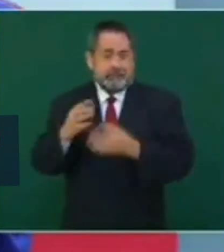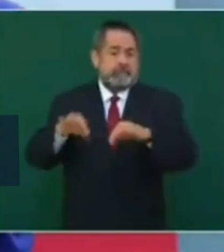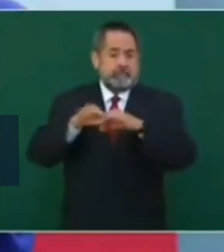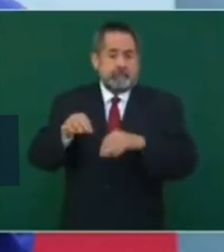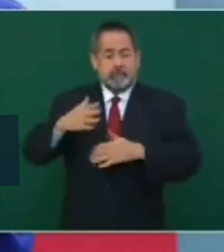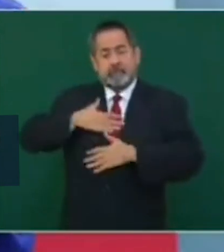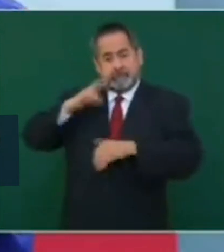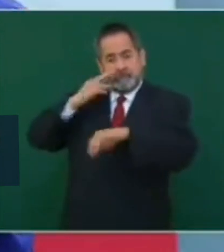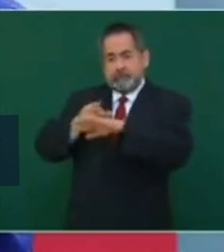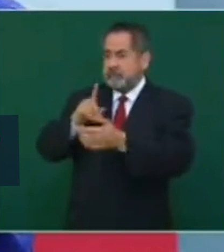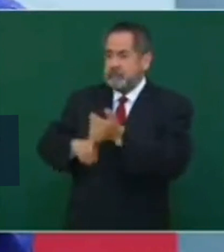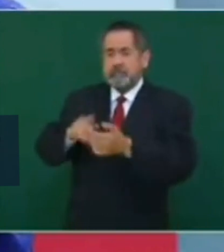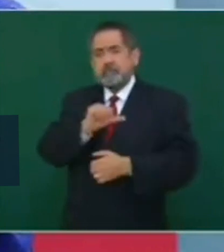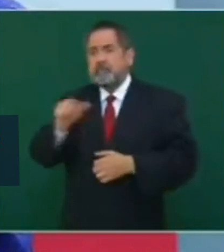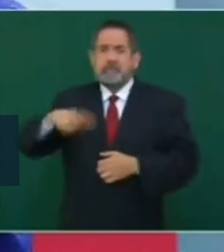además es mi responsabilidad